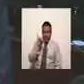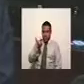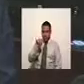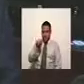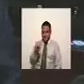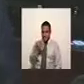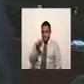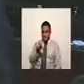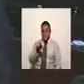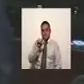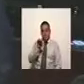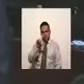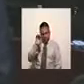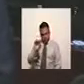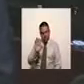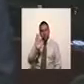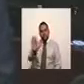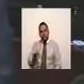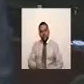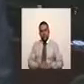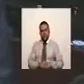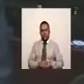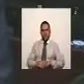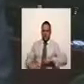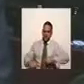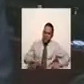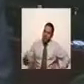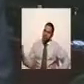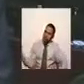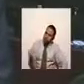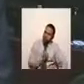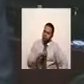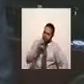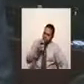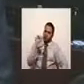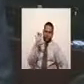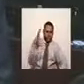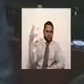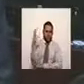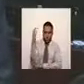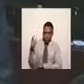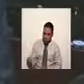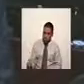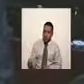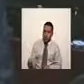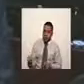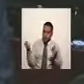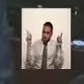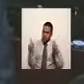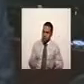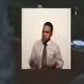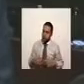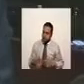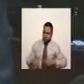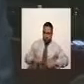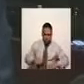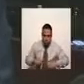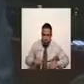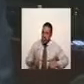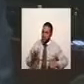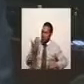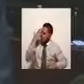patriotismo, y a eso le sumó una gran preparación. Nos da